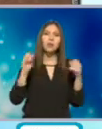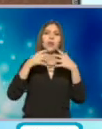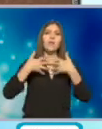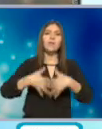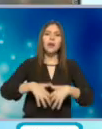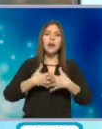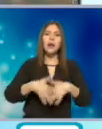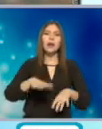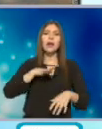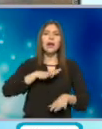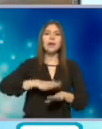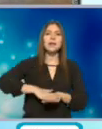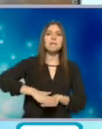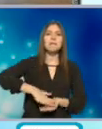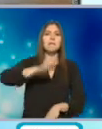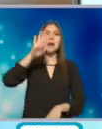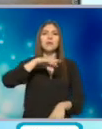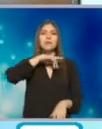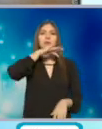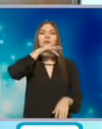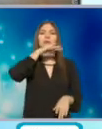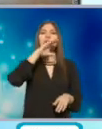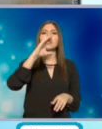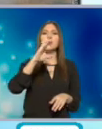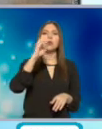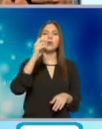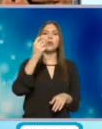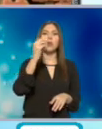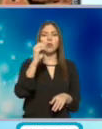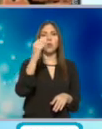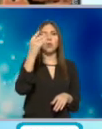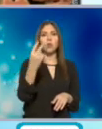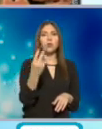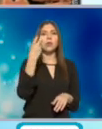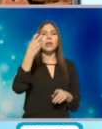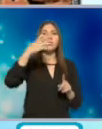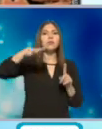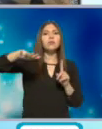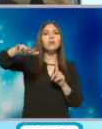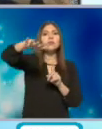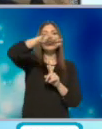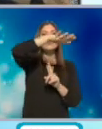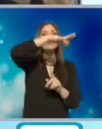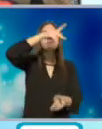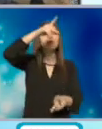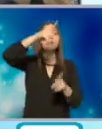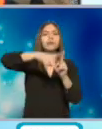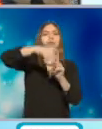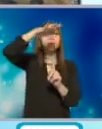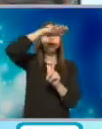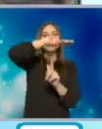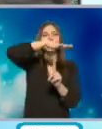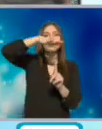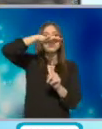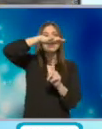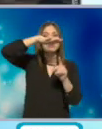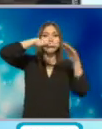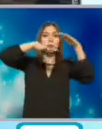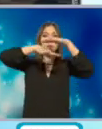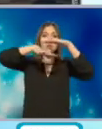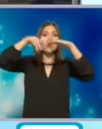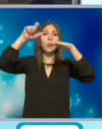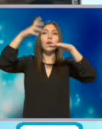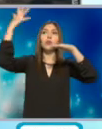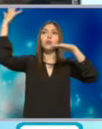generado más CO2. Y ese CO2 queda atrapado en la atmósfera. Entonces, cuando vienen los rayos del sol,